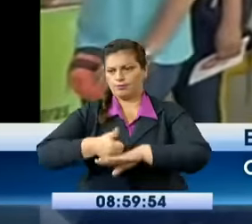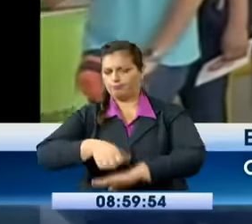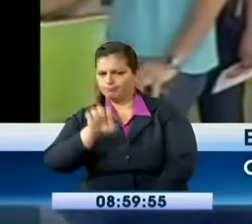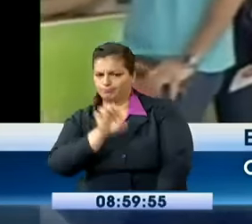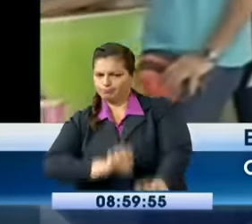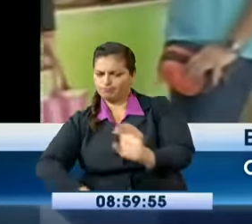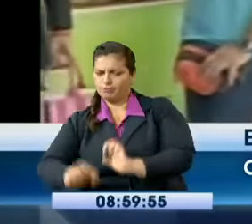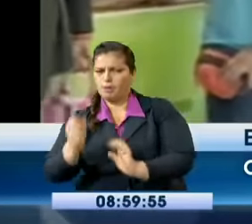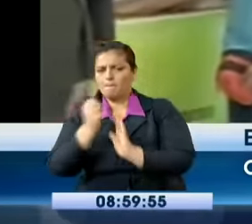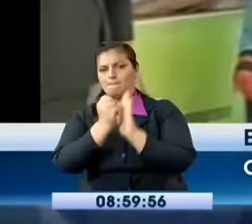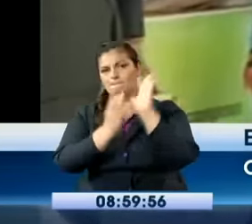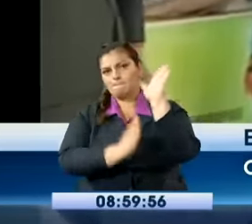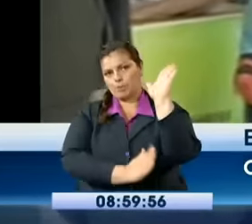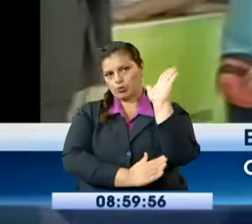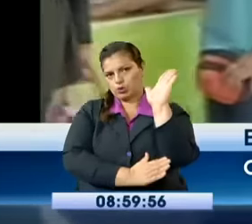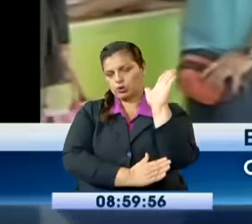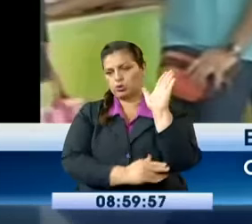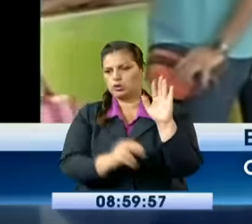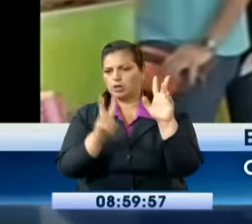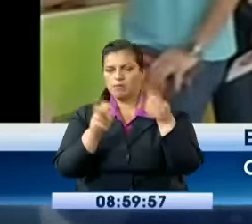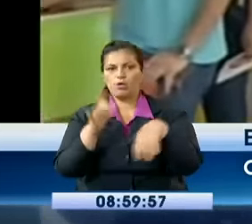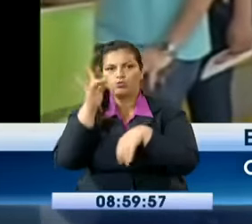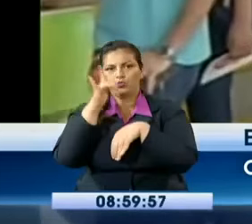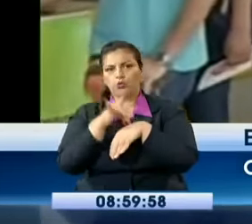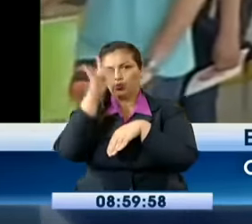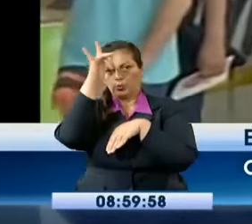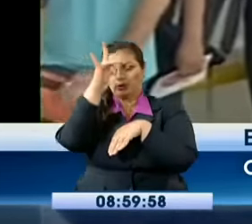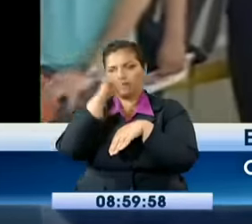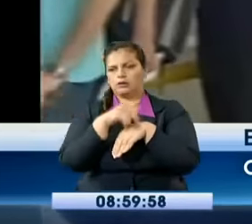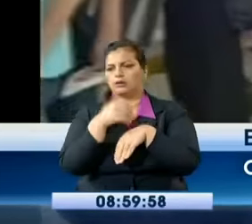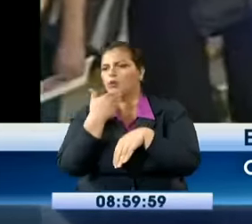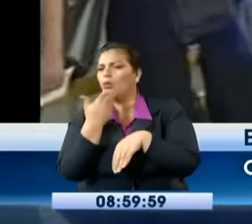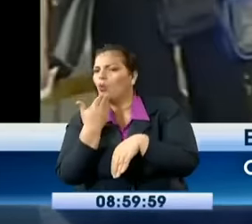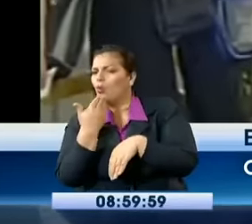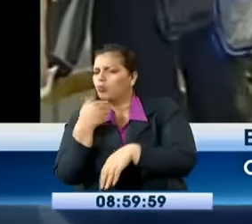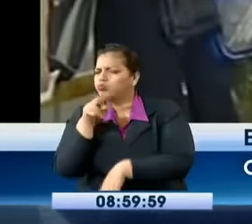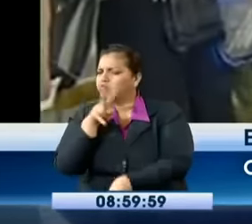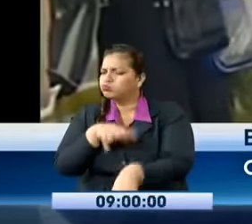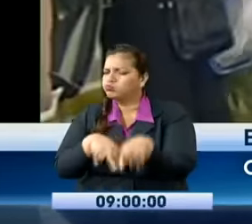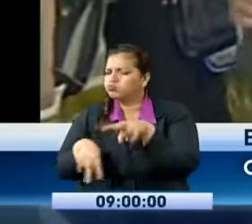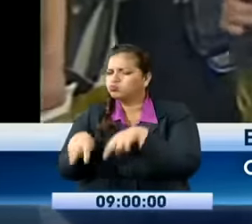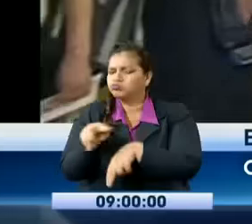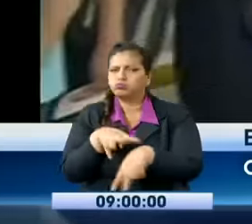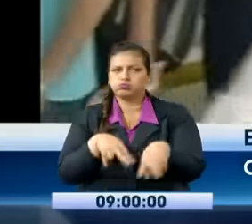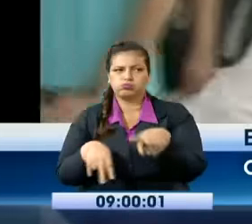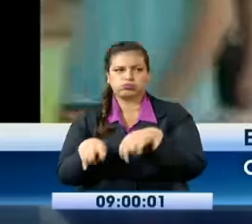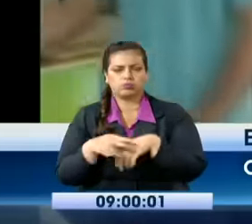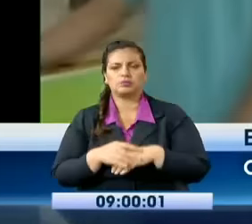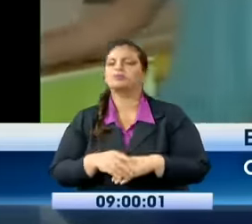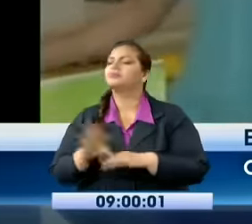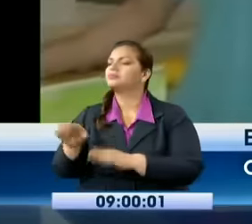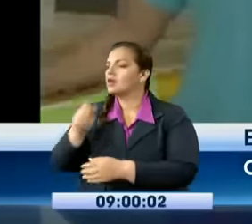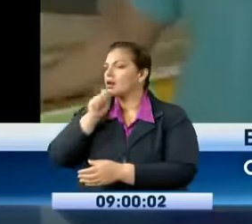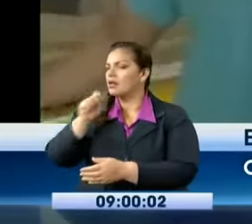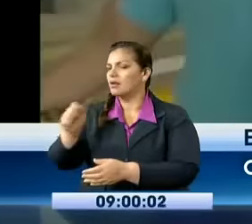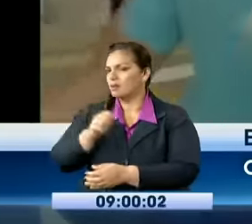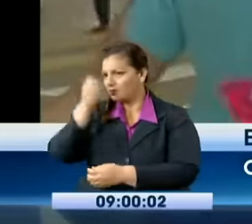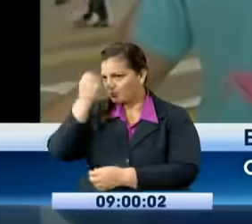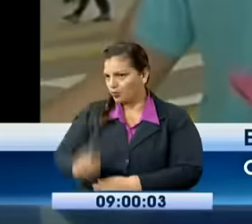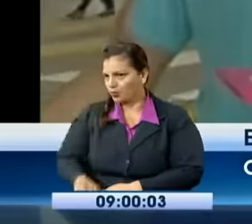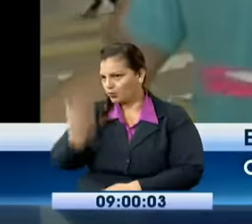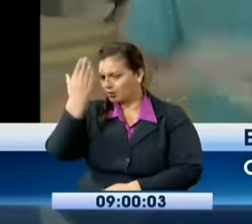con la colaboración de la ciudadanía. Voy a preguntarles a las personas acerca de qué piensan de la campaña Que No Te Toque. Señor, buenos días. ¿Qué le